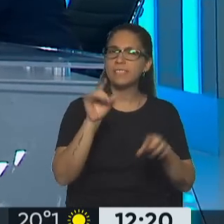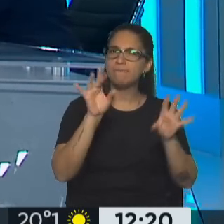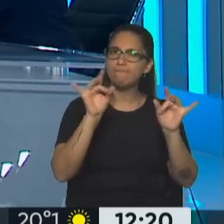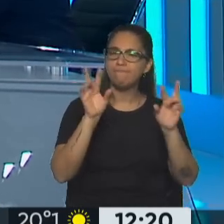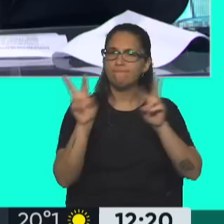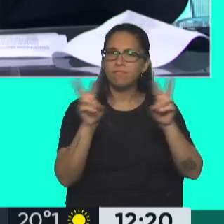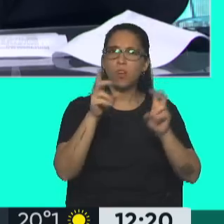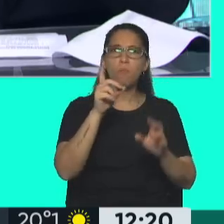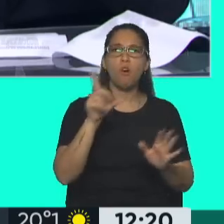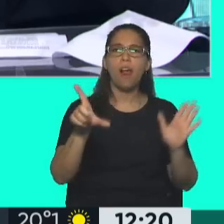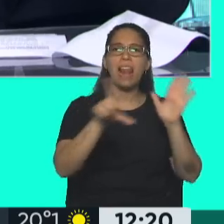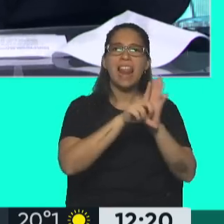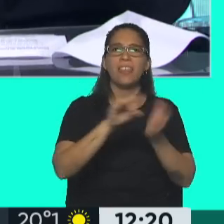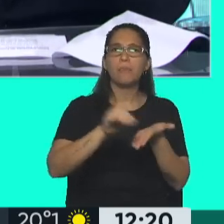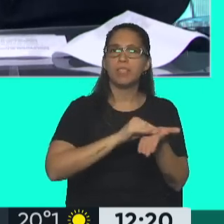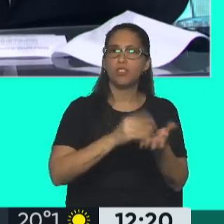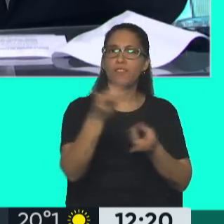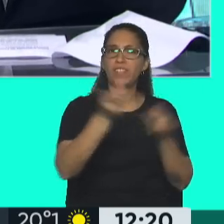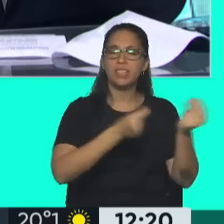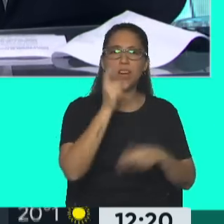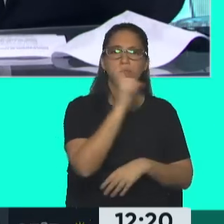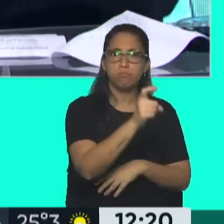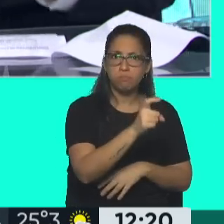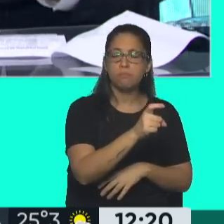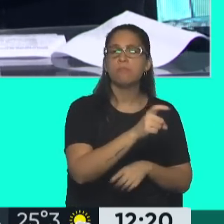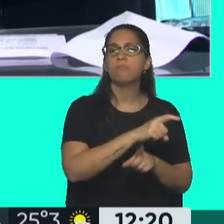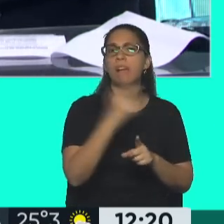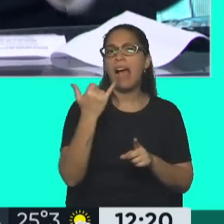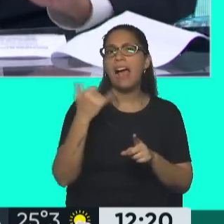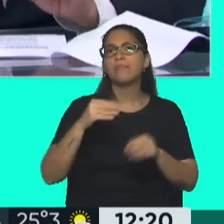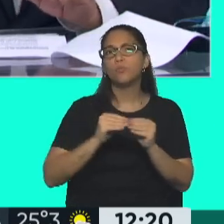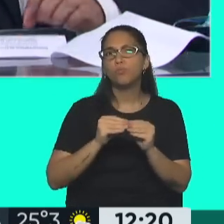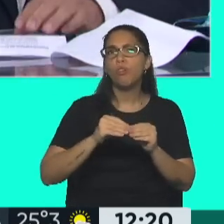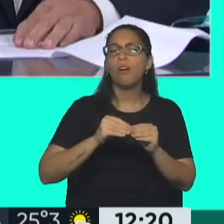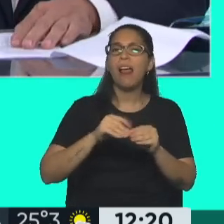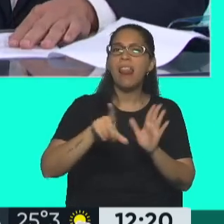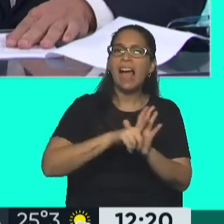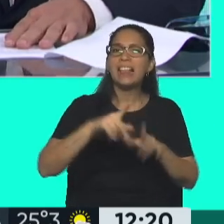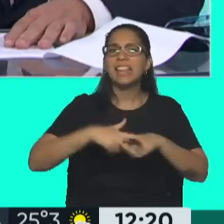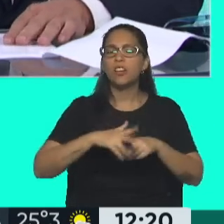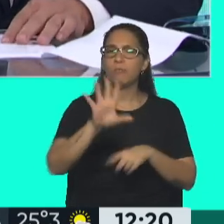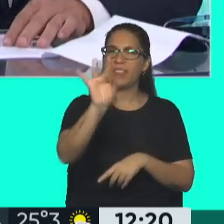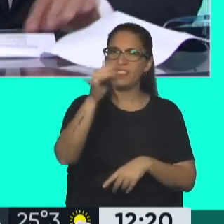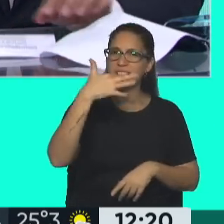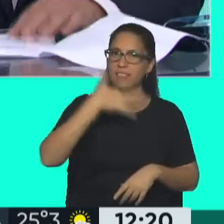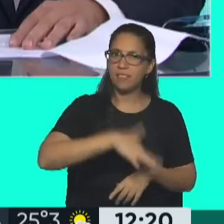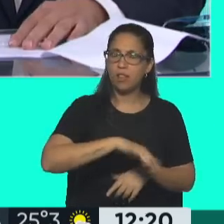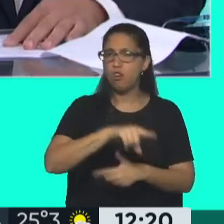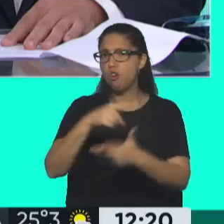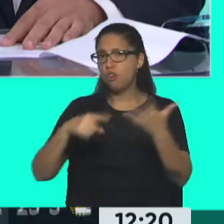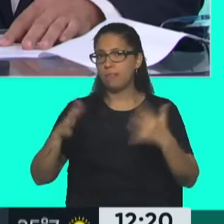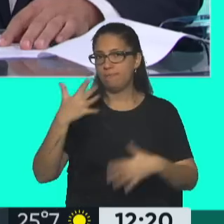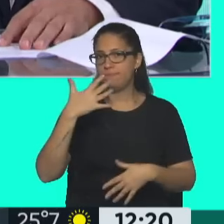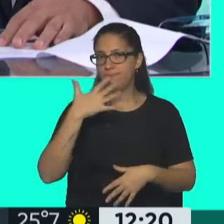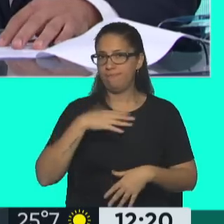lo que se violó es la Ley de Administración Financiera. Hay unas cuestiones legales, técnicas, que por ahí es difícil entender. Otras me parece que no